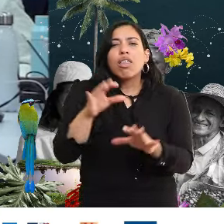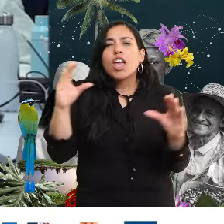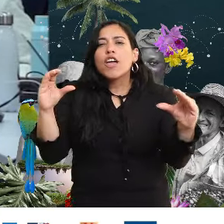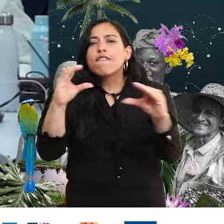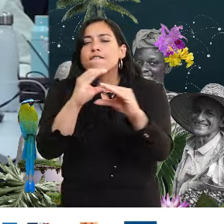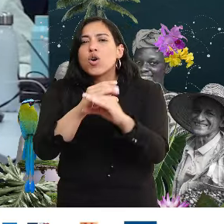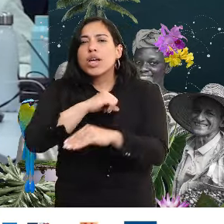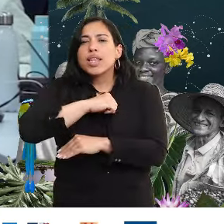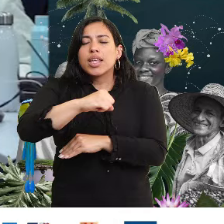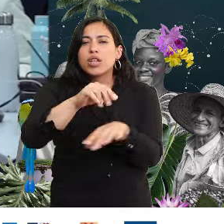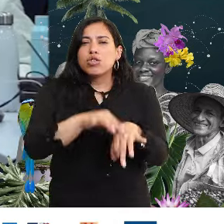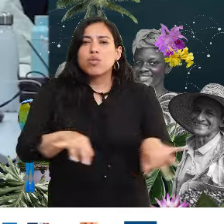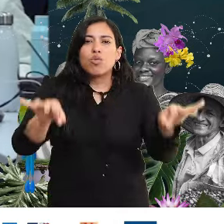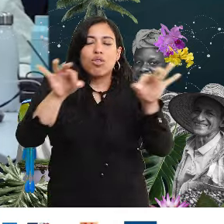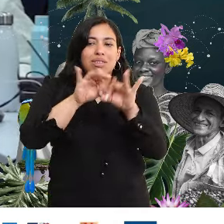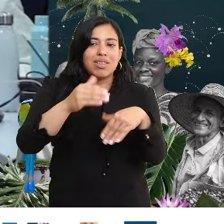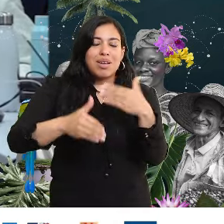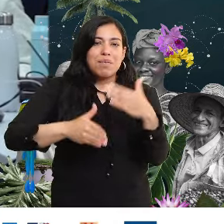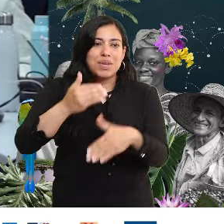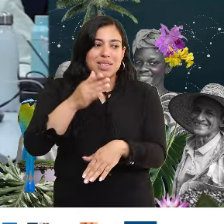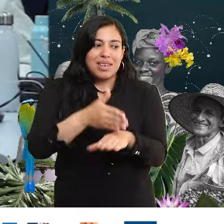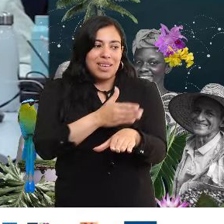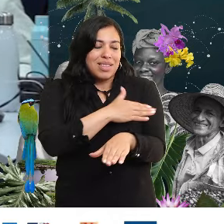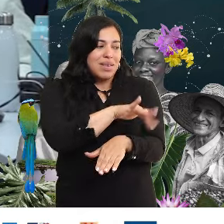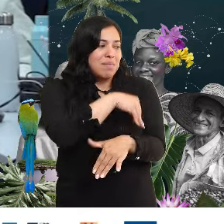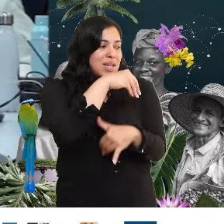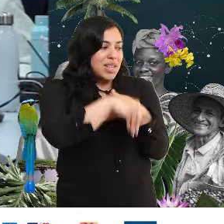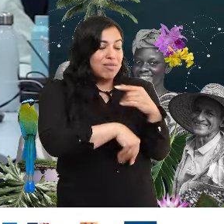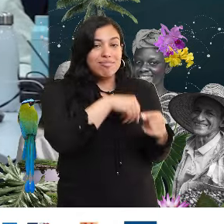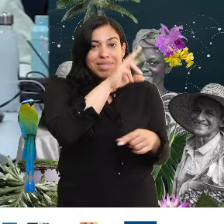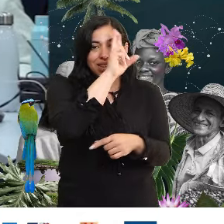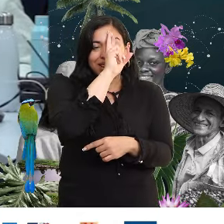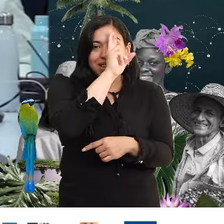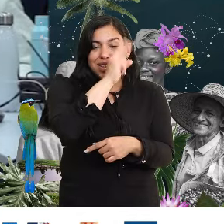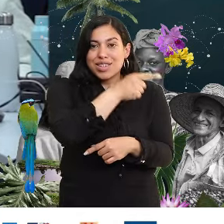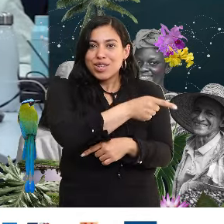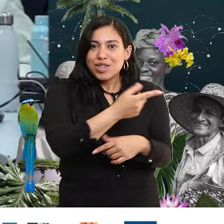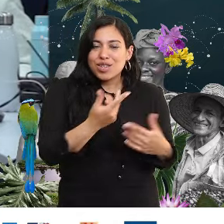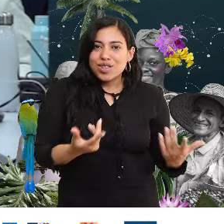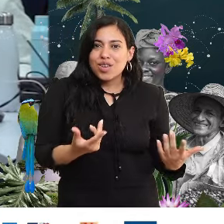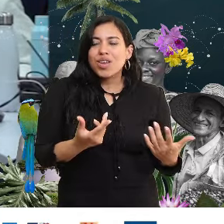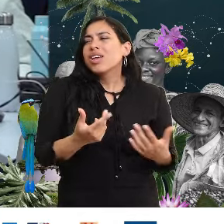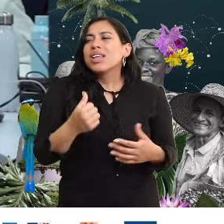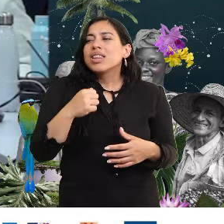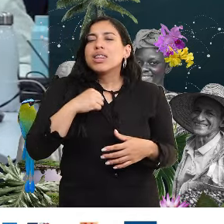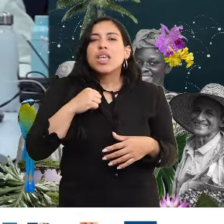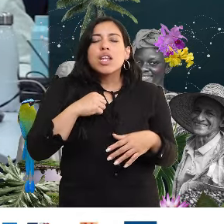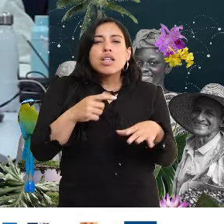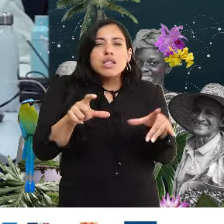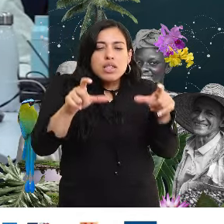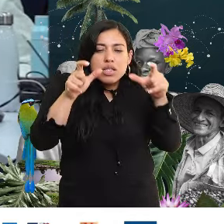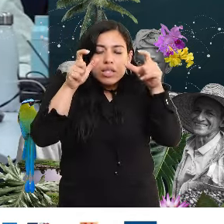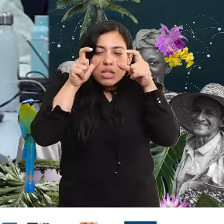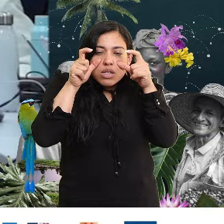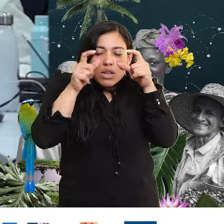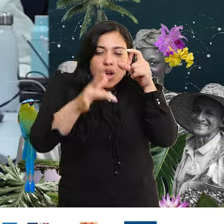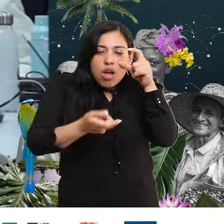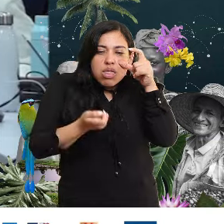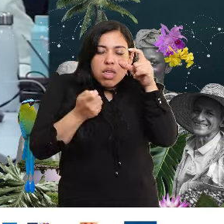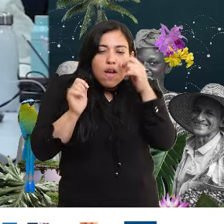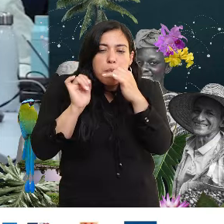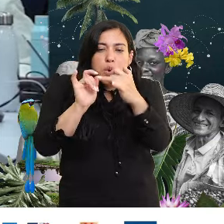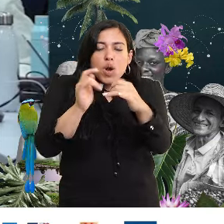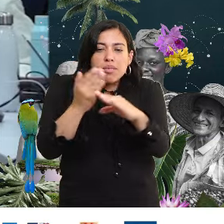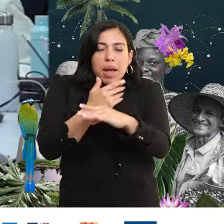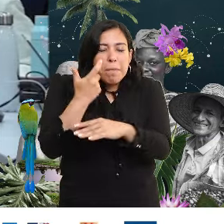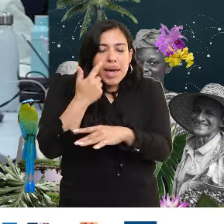de derechos, por donde empezamos y la ministra lo dijo muy claro, apostarle a poner los lentes de sensibilidad al conflicto,